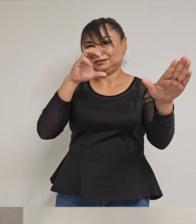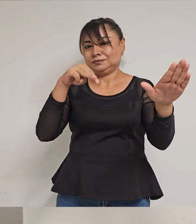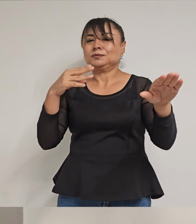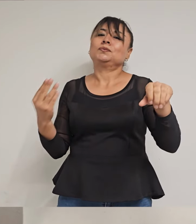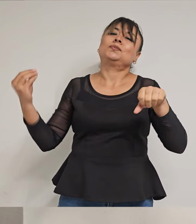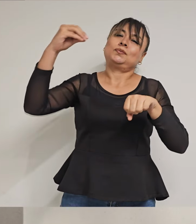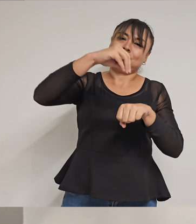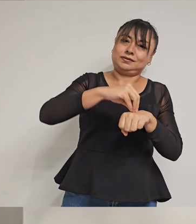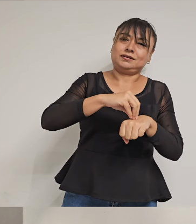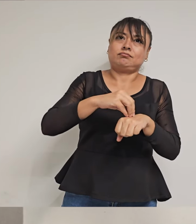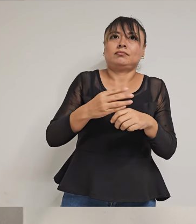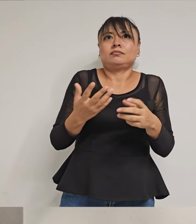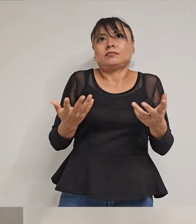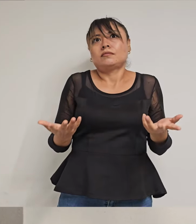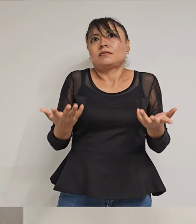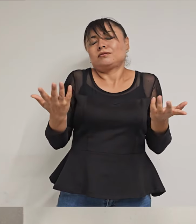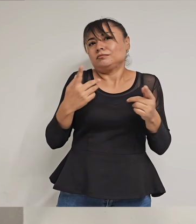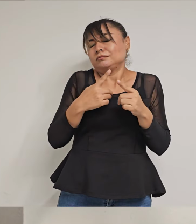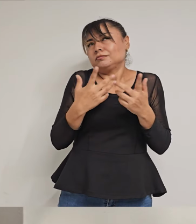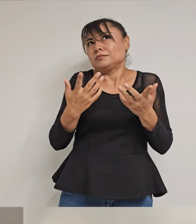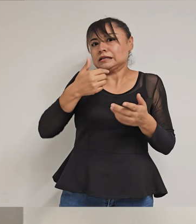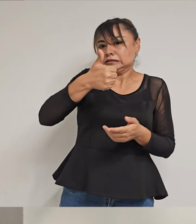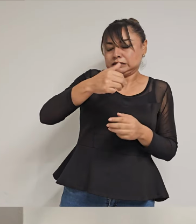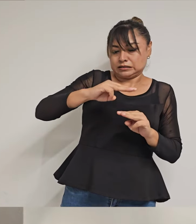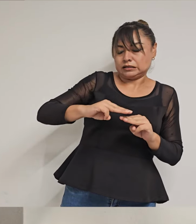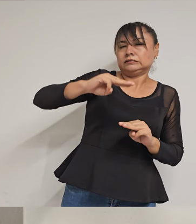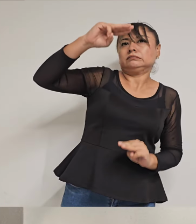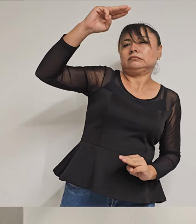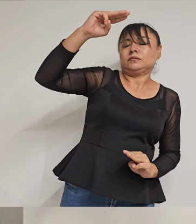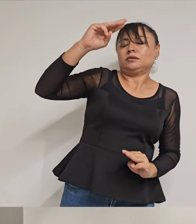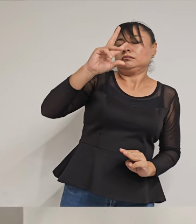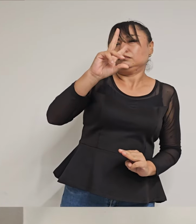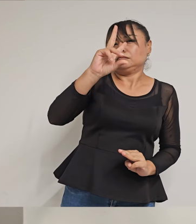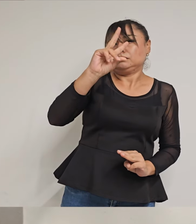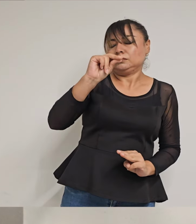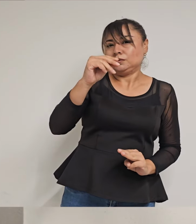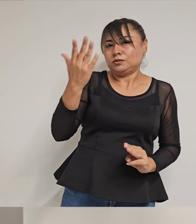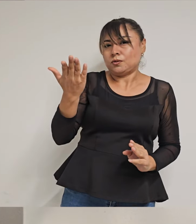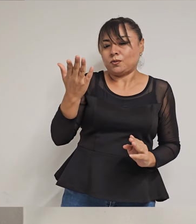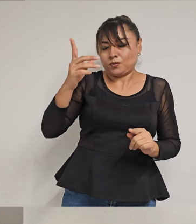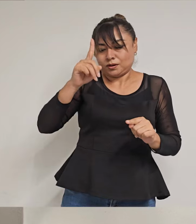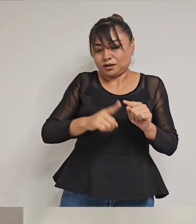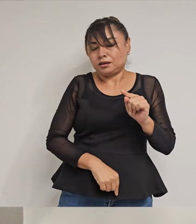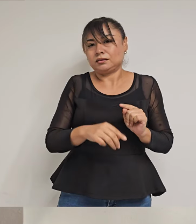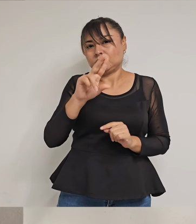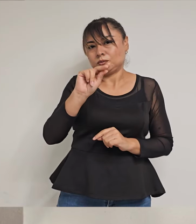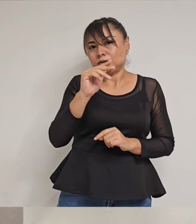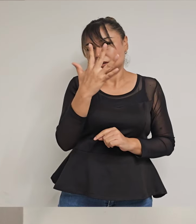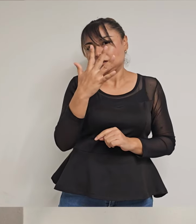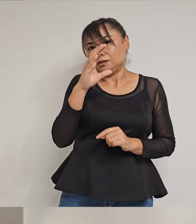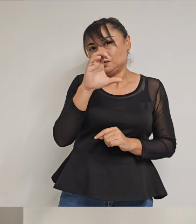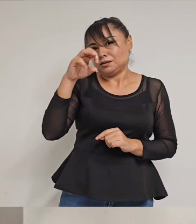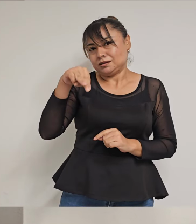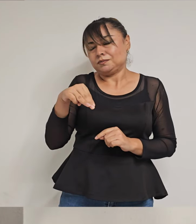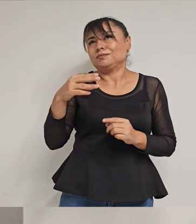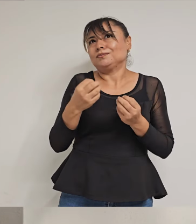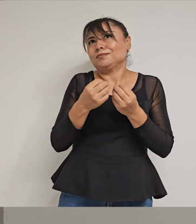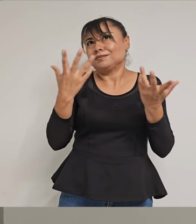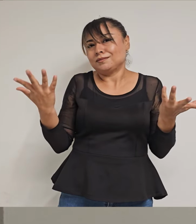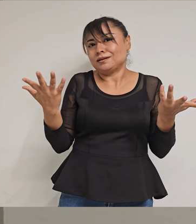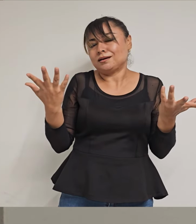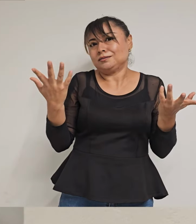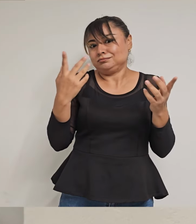que considerar 6 metros como altura, sino 6 metros más el desnivel, o sea, 6 metros con 85. Y en ese caso el resultado de nuestra operación sería